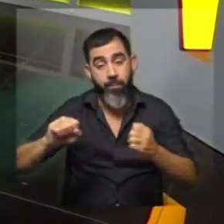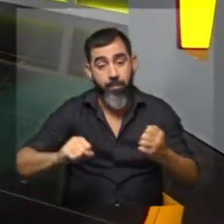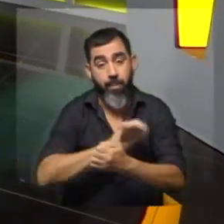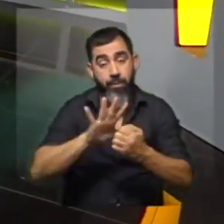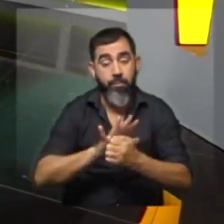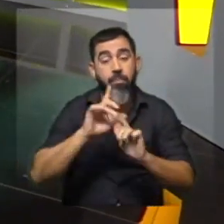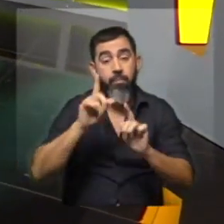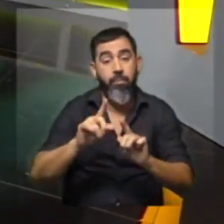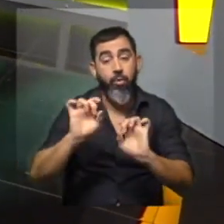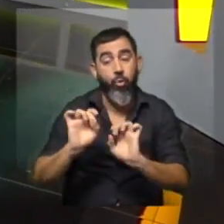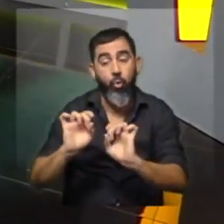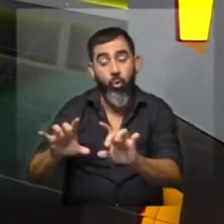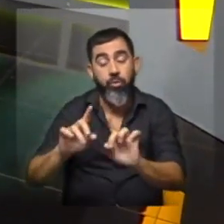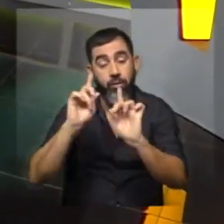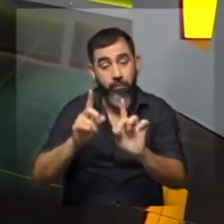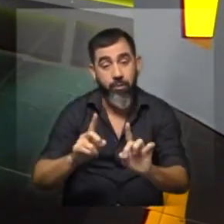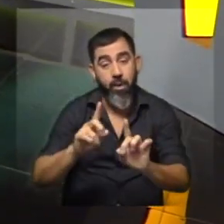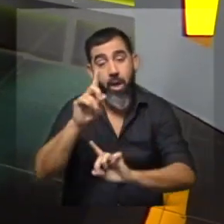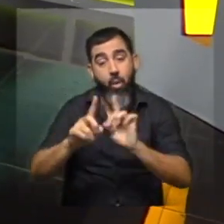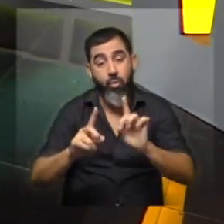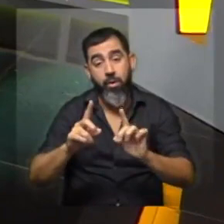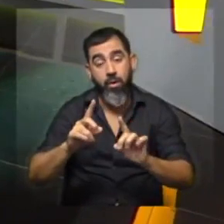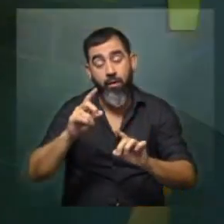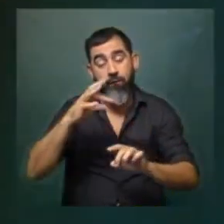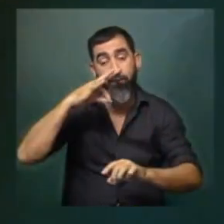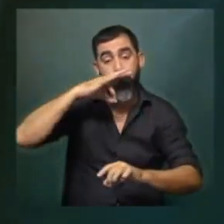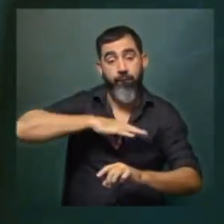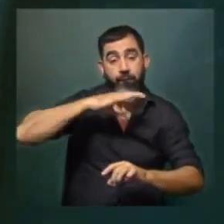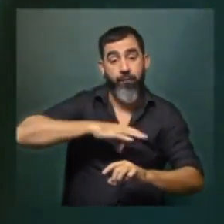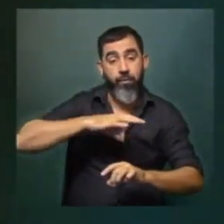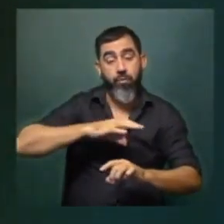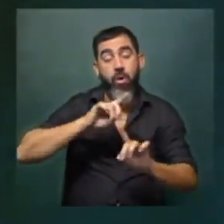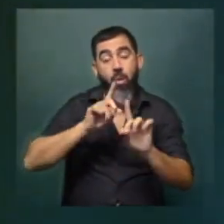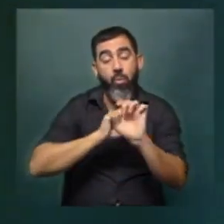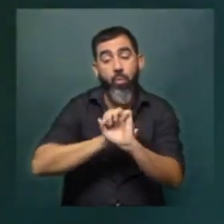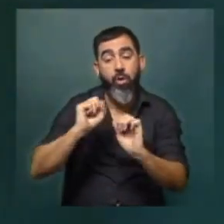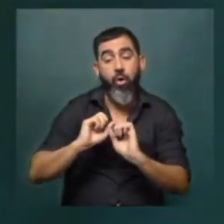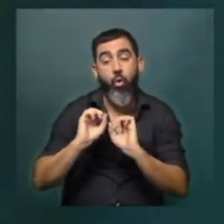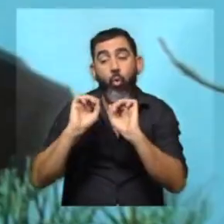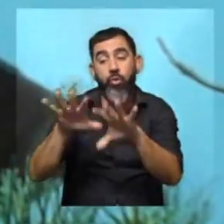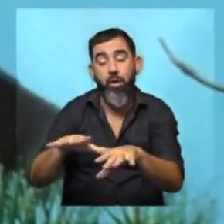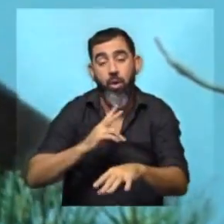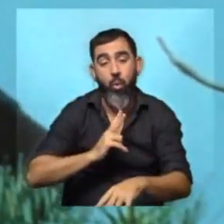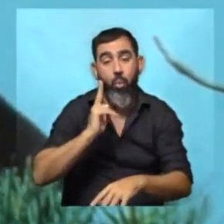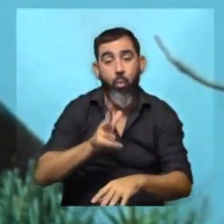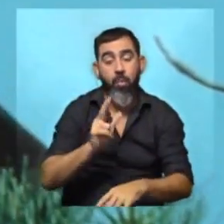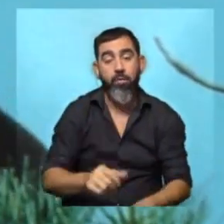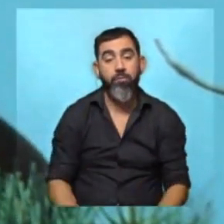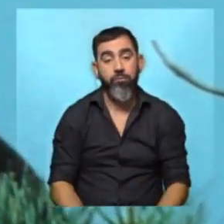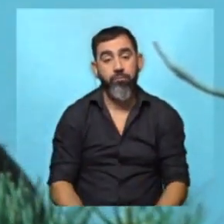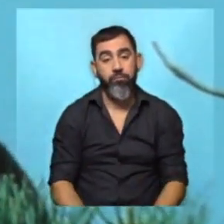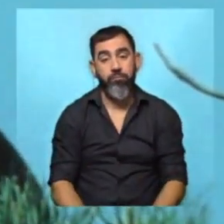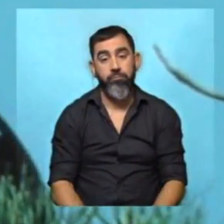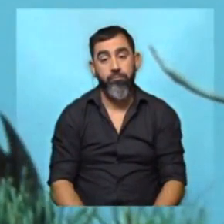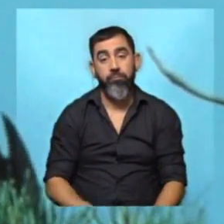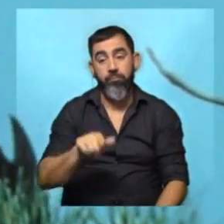suelen ser vectores, portadores de algunos virus, y algunos de ellos pueden transmitirse a los humanos. Bueno, a eso